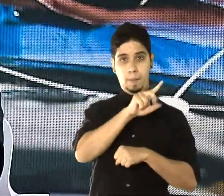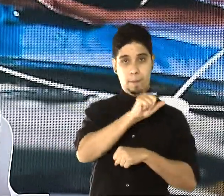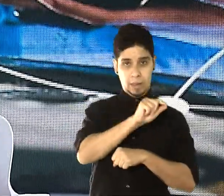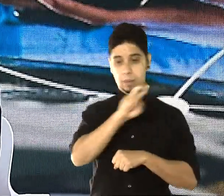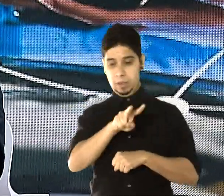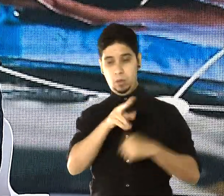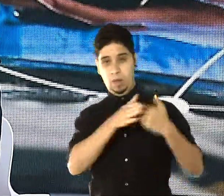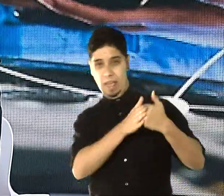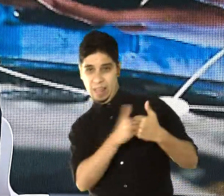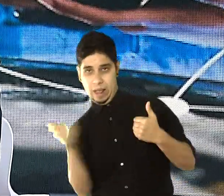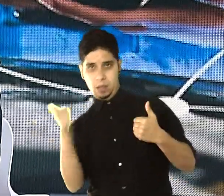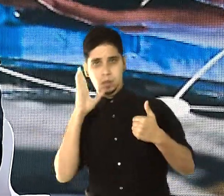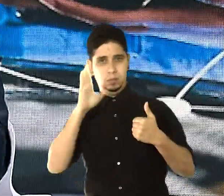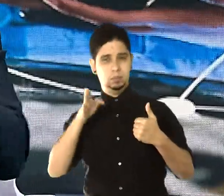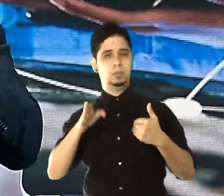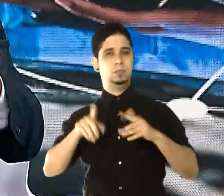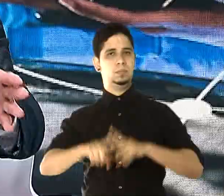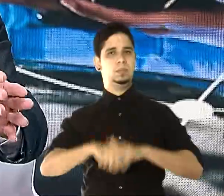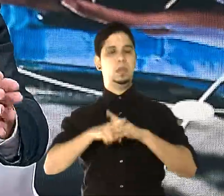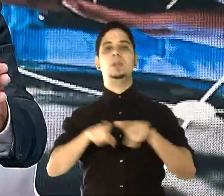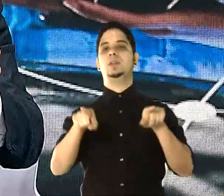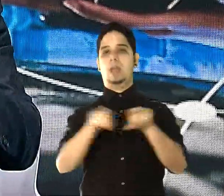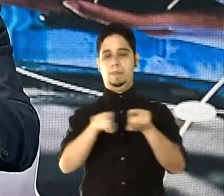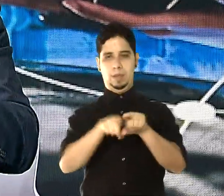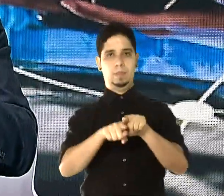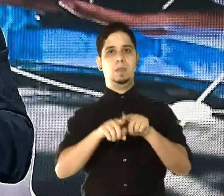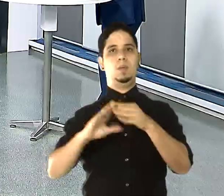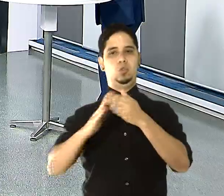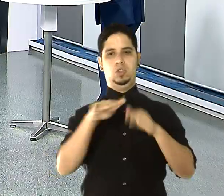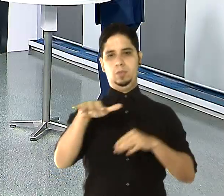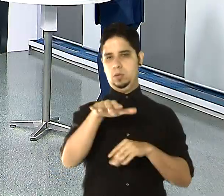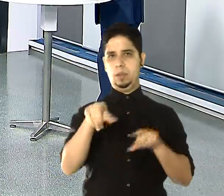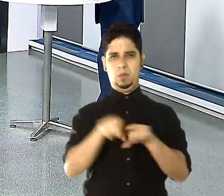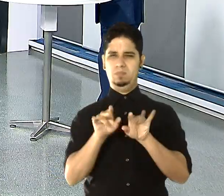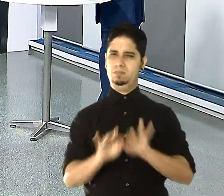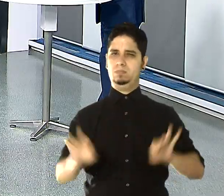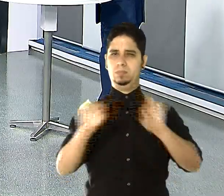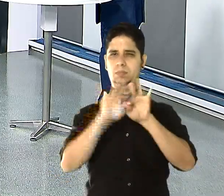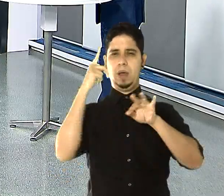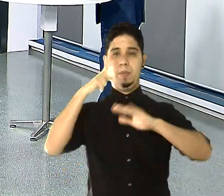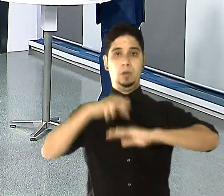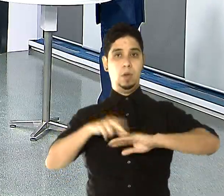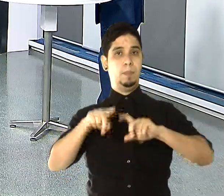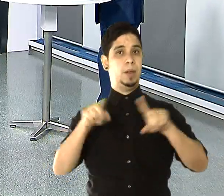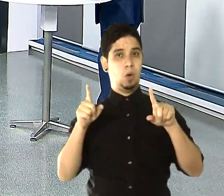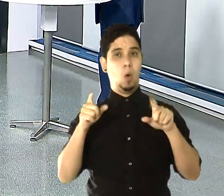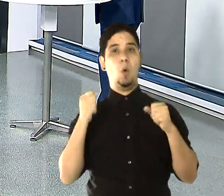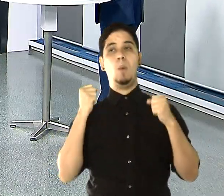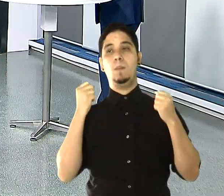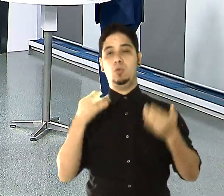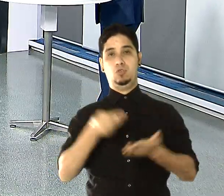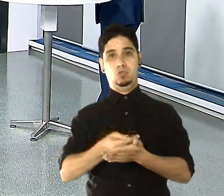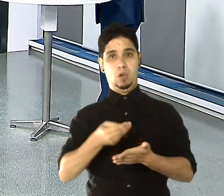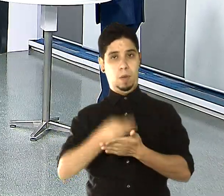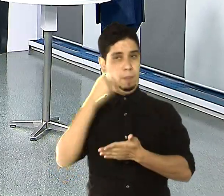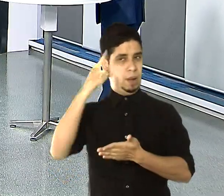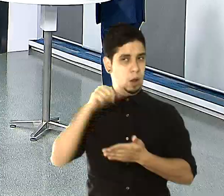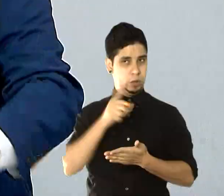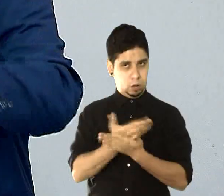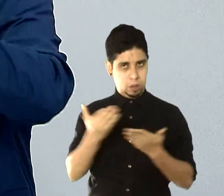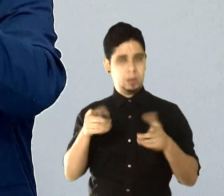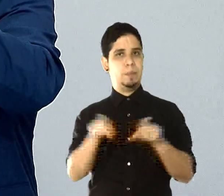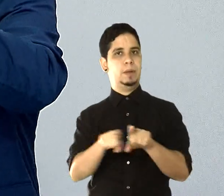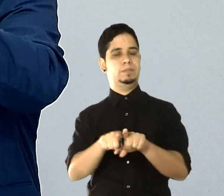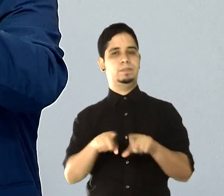en perspectiva que ciertamente los municipios son bien importantes para Puerto Rico, pero que hay muchos fondos para otras cosas de la infraestructura de Puerto